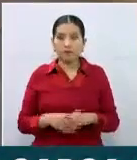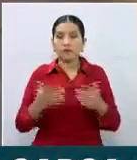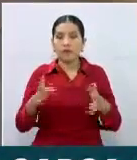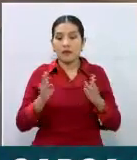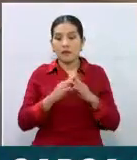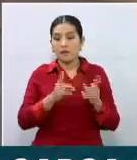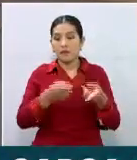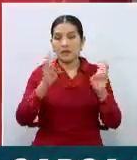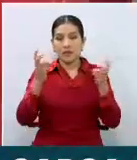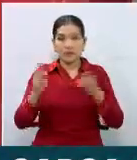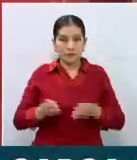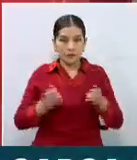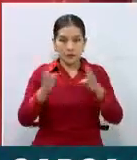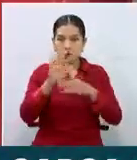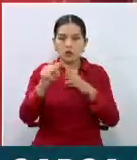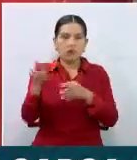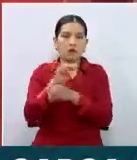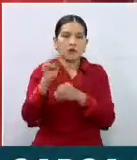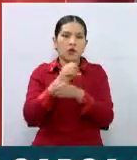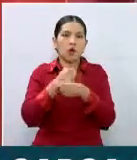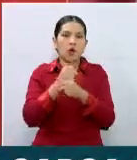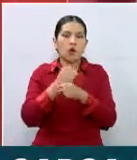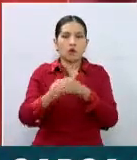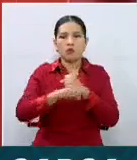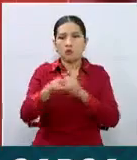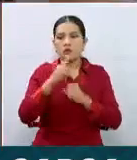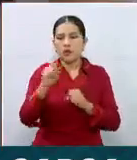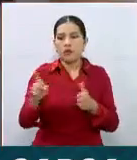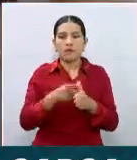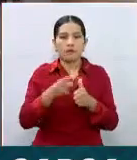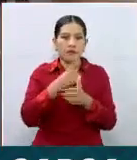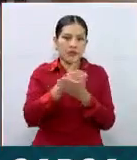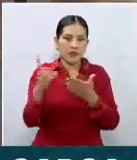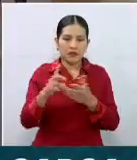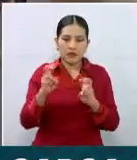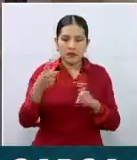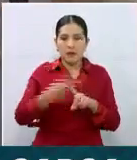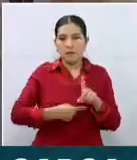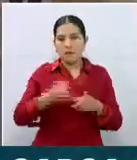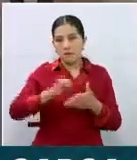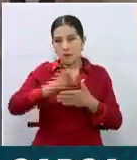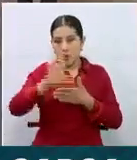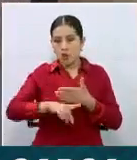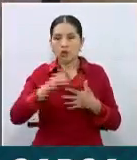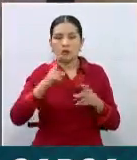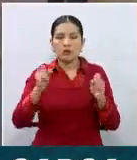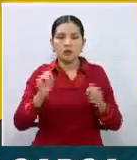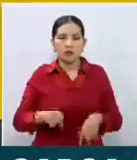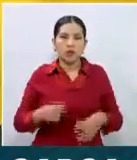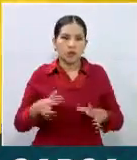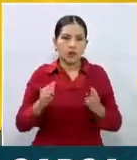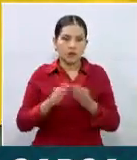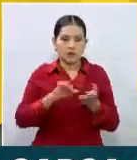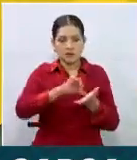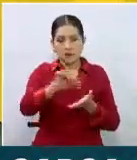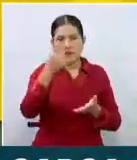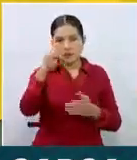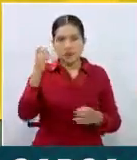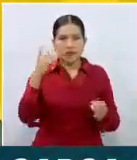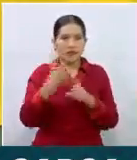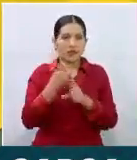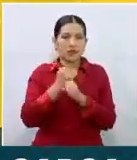De esa manera, el ministro de Obras Públicas espera que durante la primera semana del mes de julio se pueda realizar el pago a los extrabajadores de